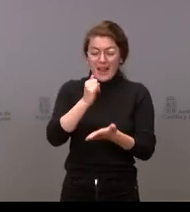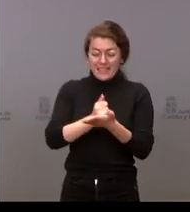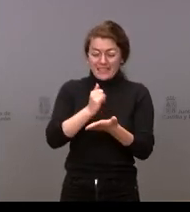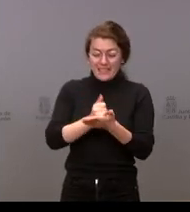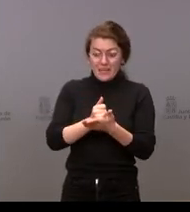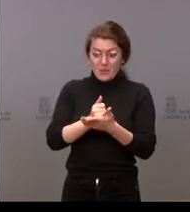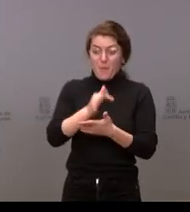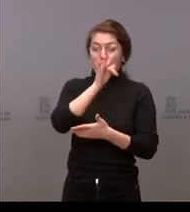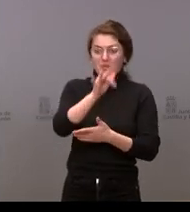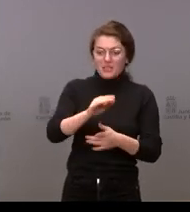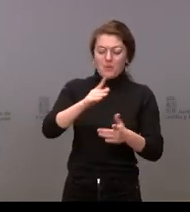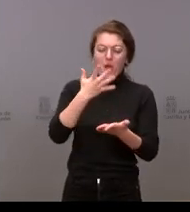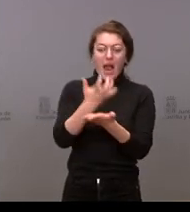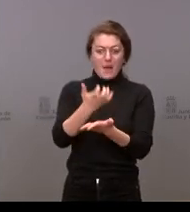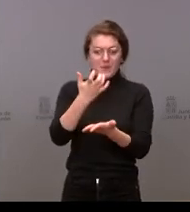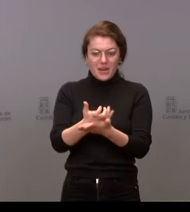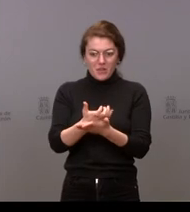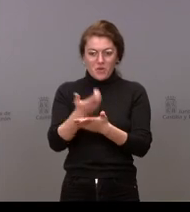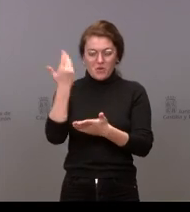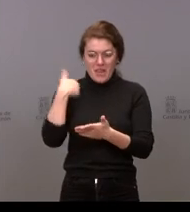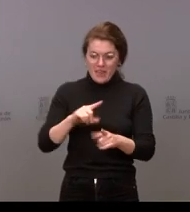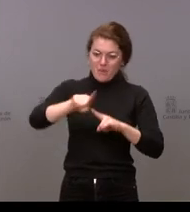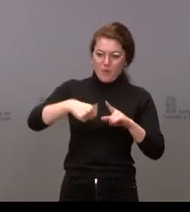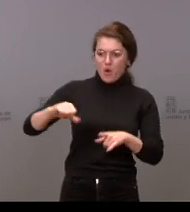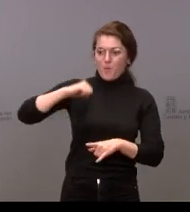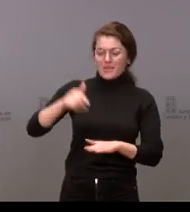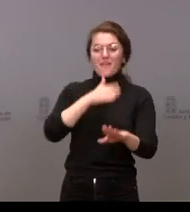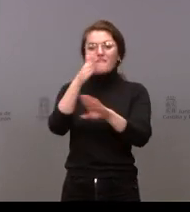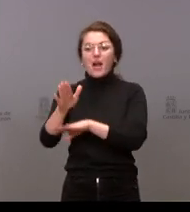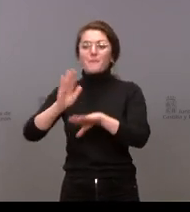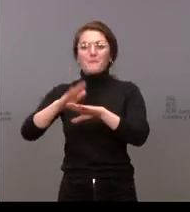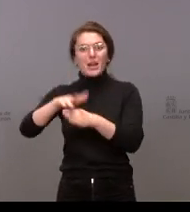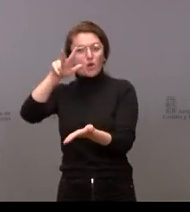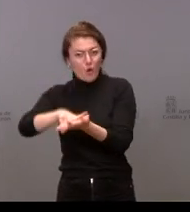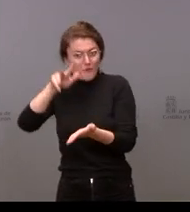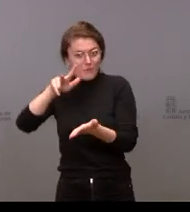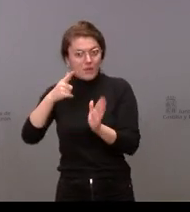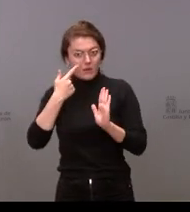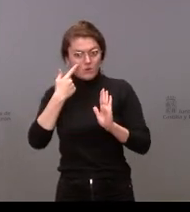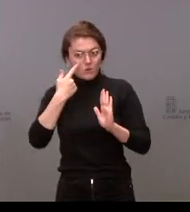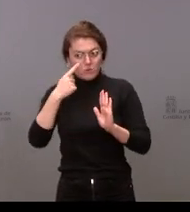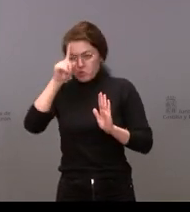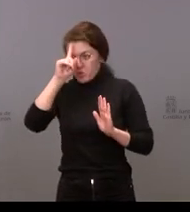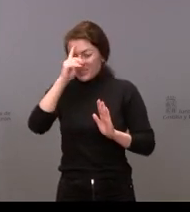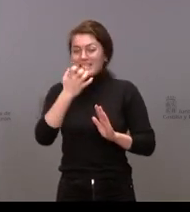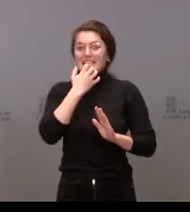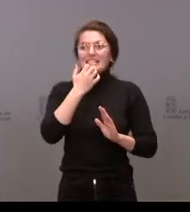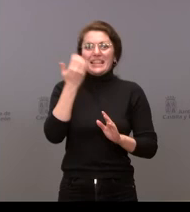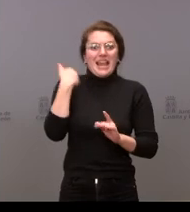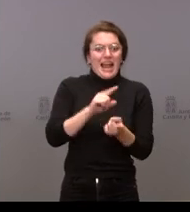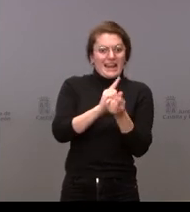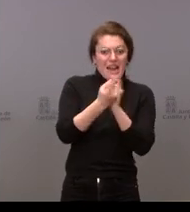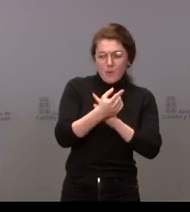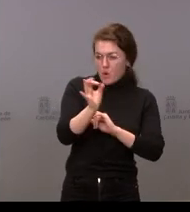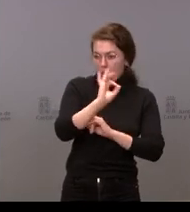a hacerte otro presente feroz que lo confirmará eso era lo que había hasta ahora yo no sé eso en qué punto ha cambiado o si ahora sólo va a tener que ir a